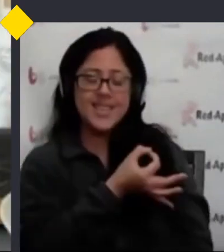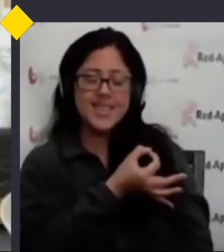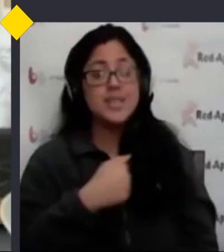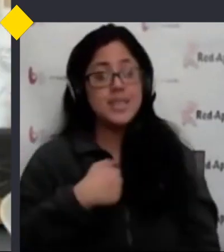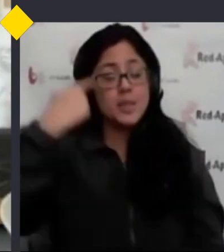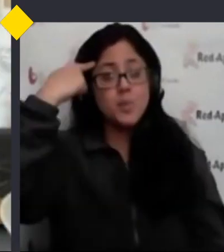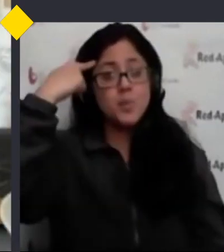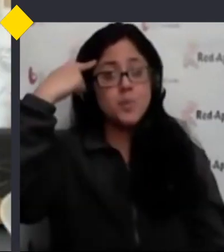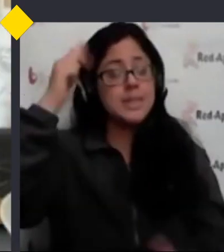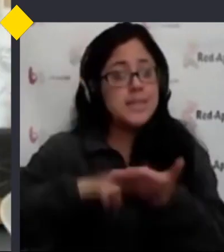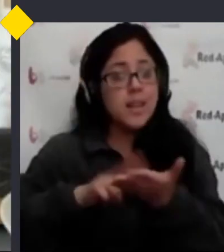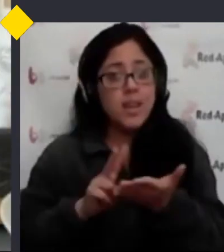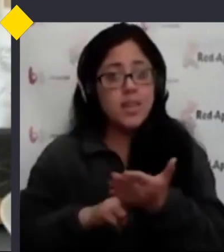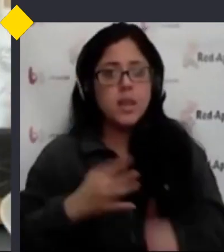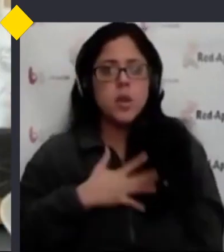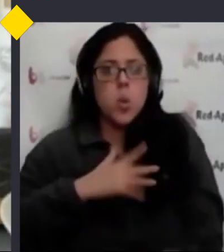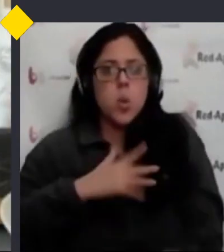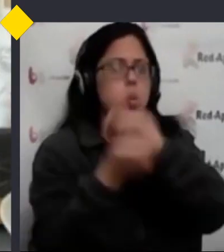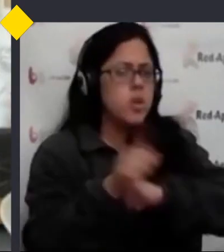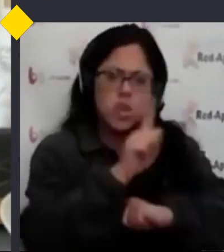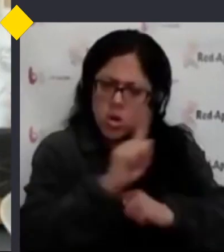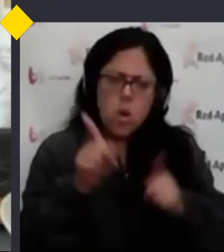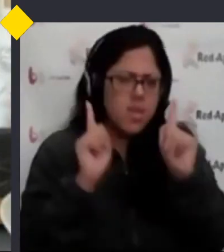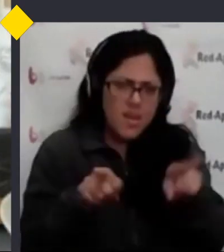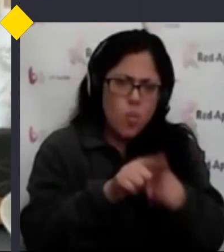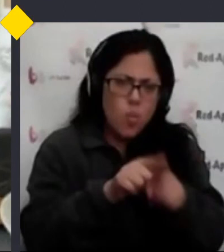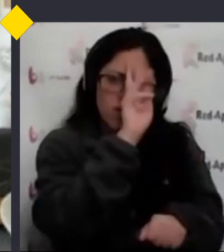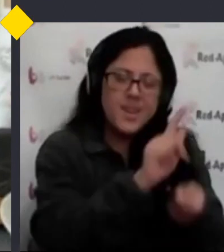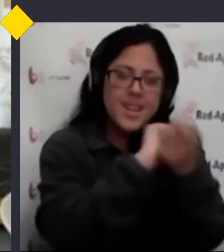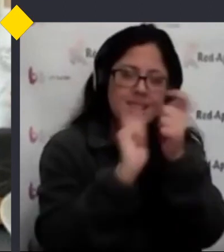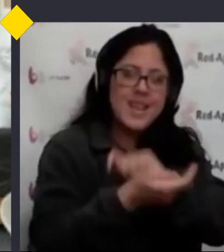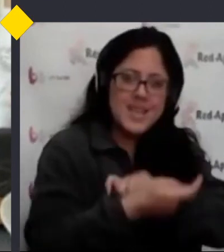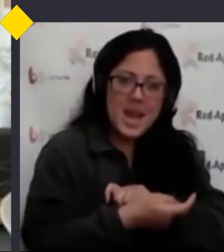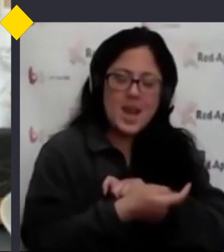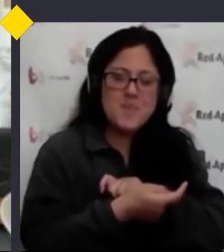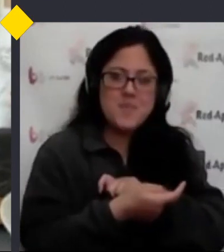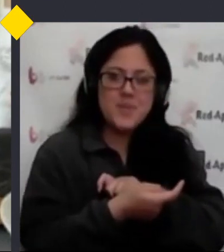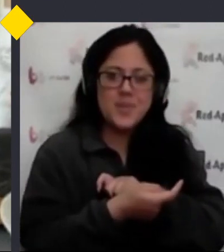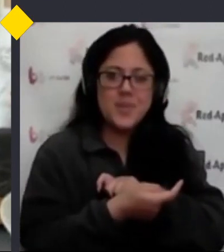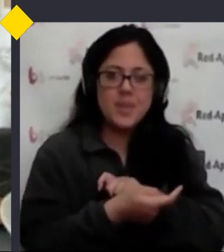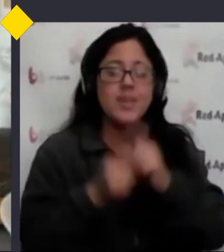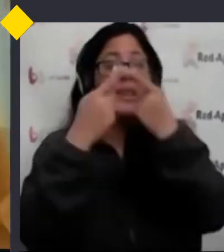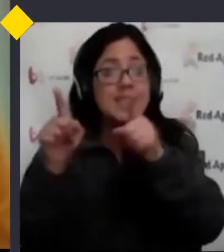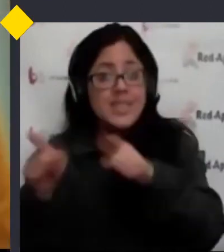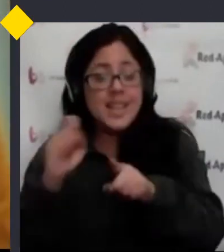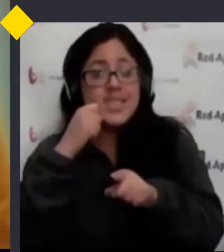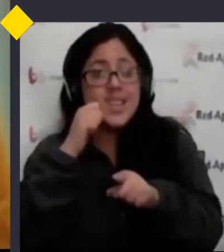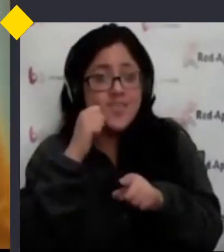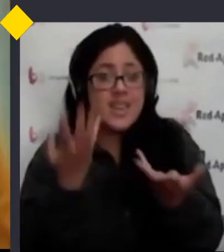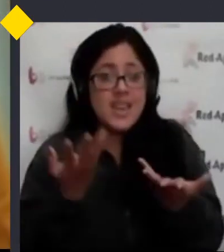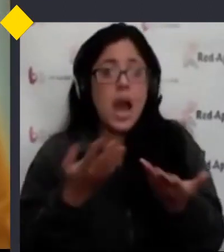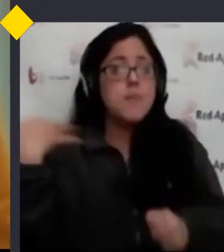de verdad, no hay que temerle al cambio, hay que abrazar al cambio y hay que tener este músculo. Creo que la diversidad es un músculo dentro de la